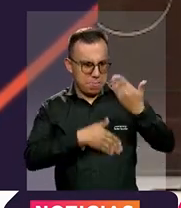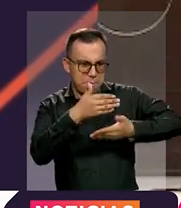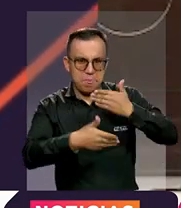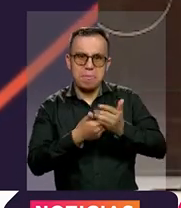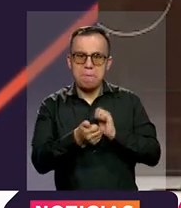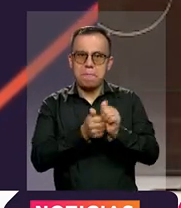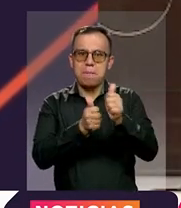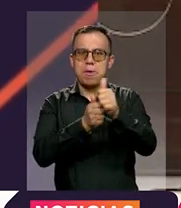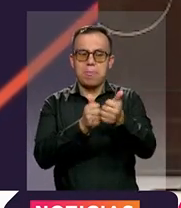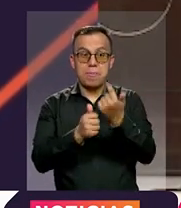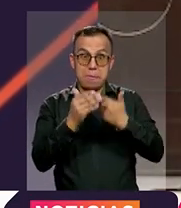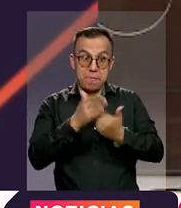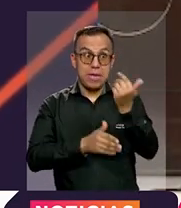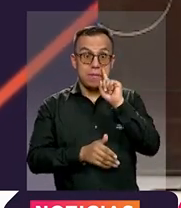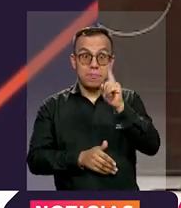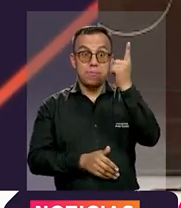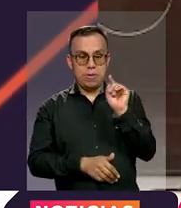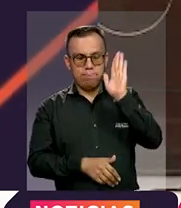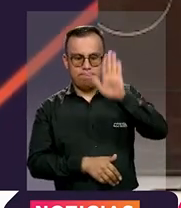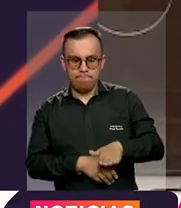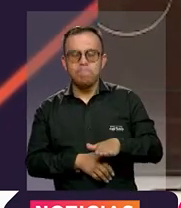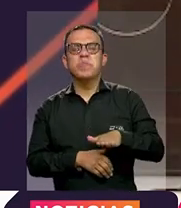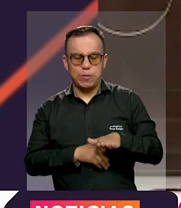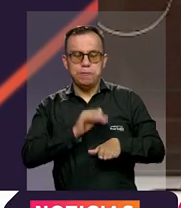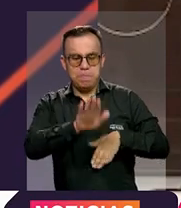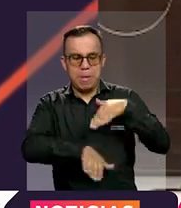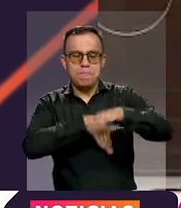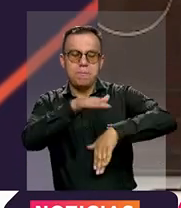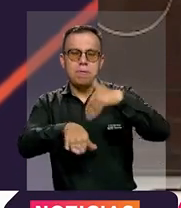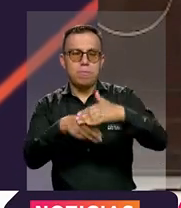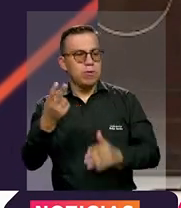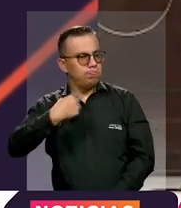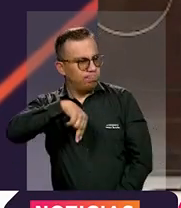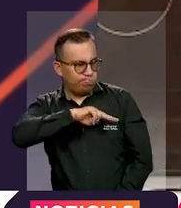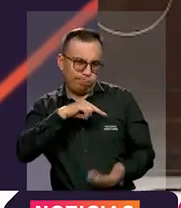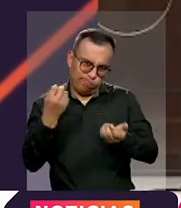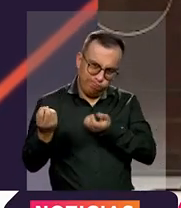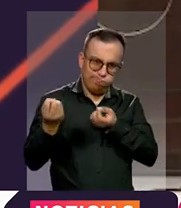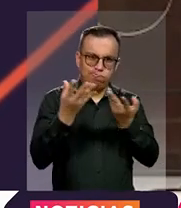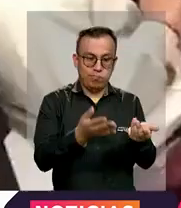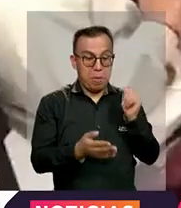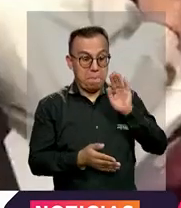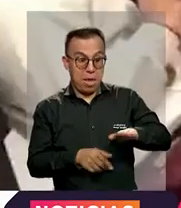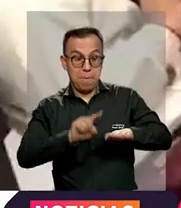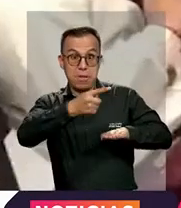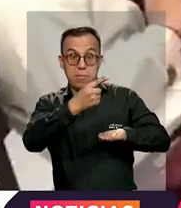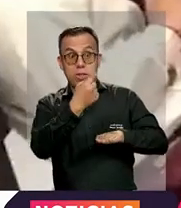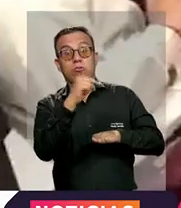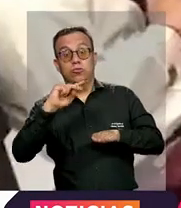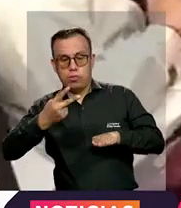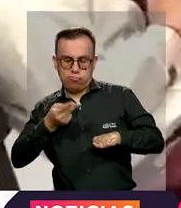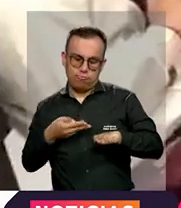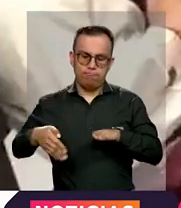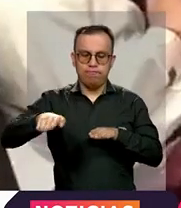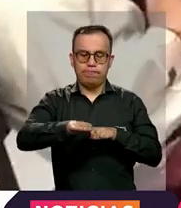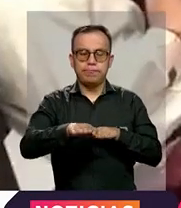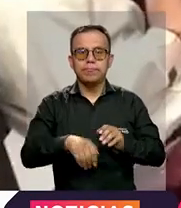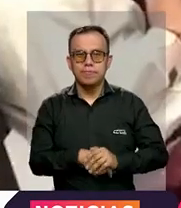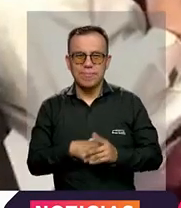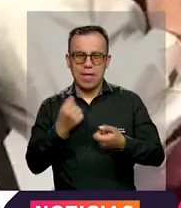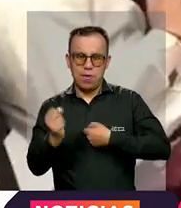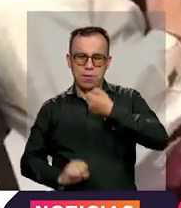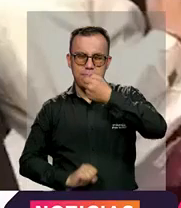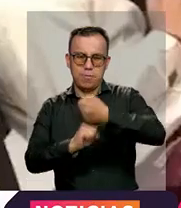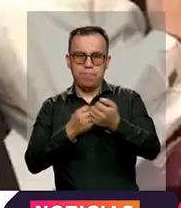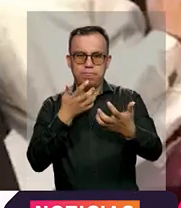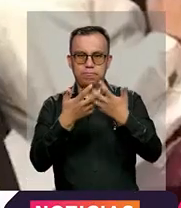para que ustedes den el primer paso y tengan siempre la plena certeza de que nosotros daremos el segundo paso con ustedes. Esta sexta manzana será el ancla del proyecto